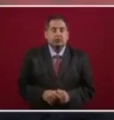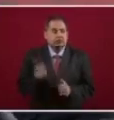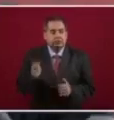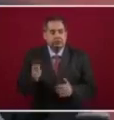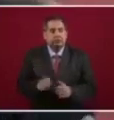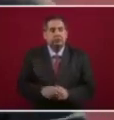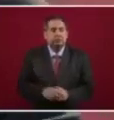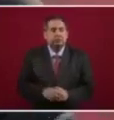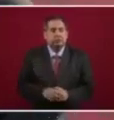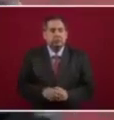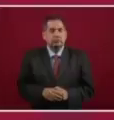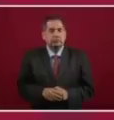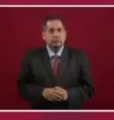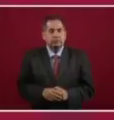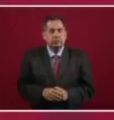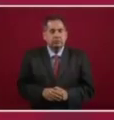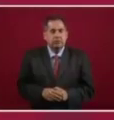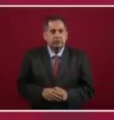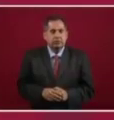Entonces,